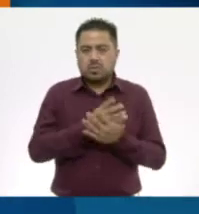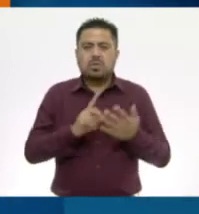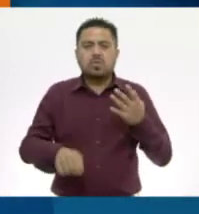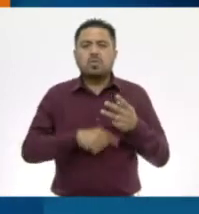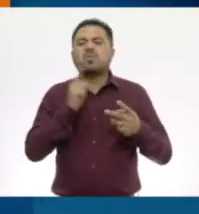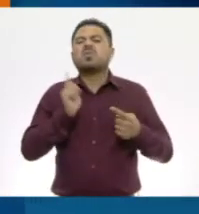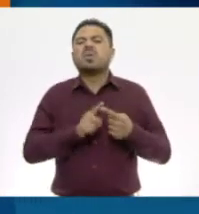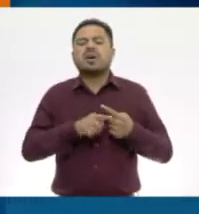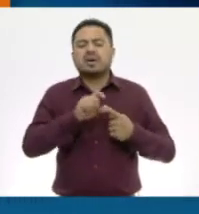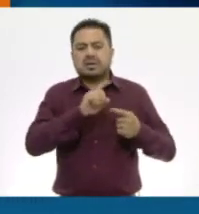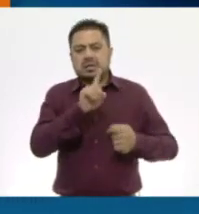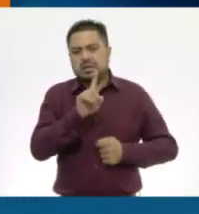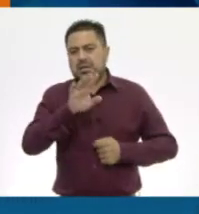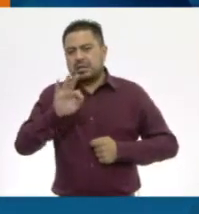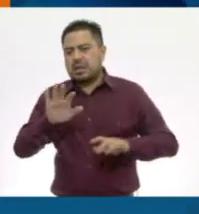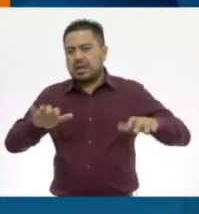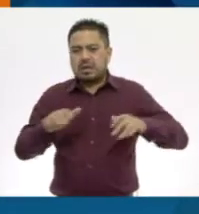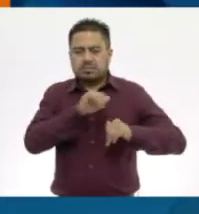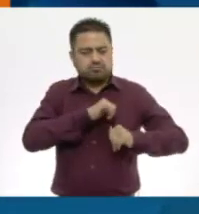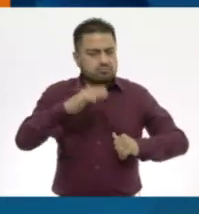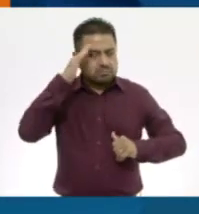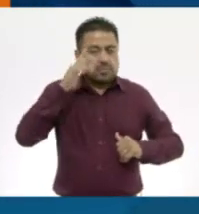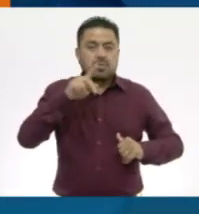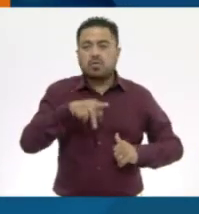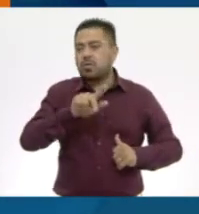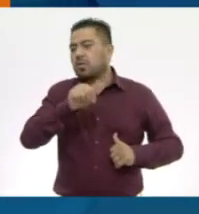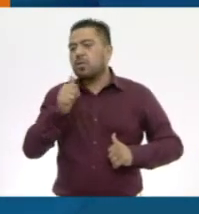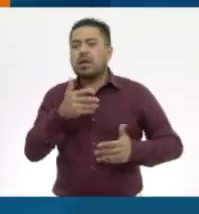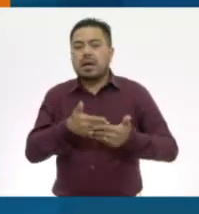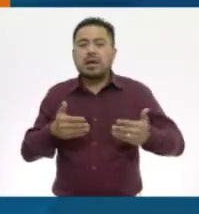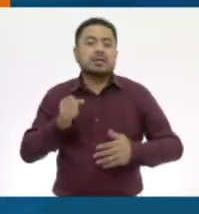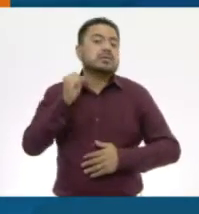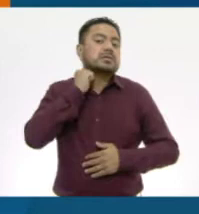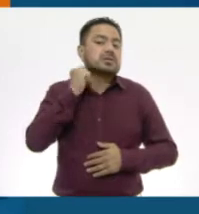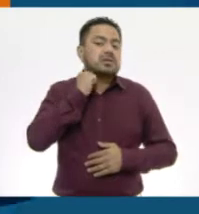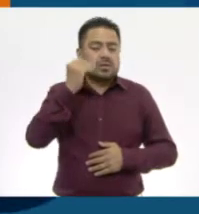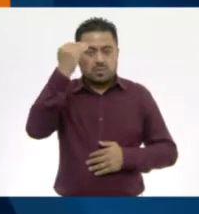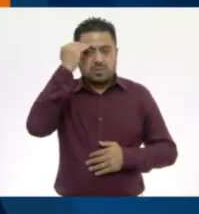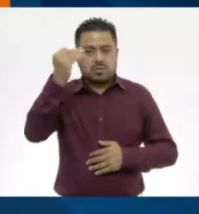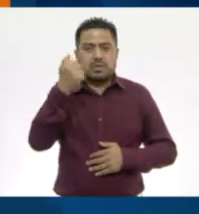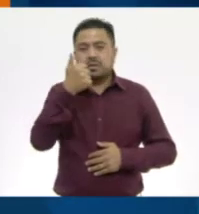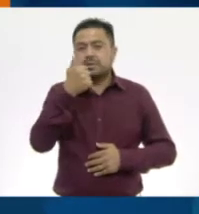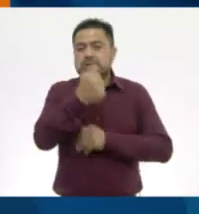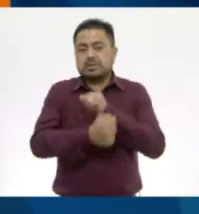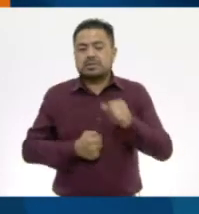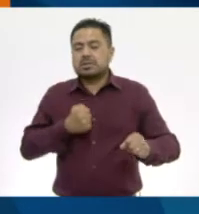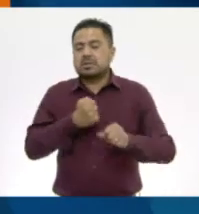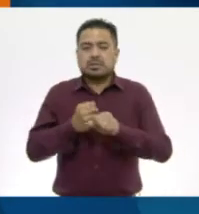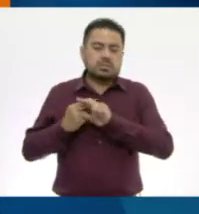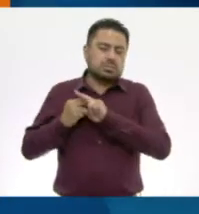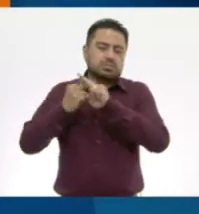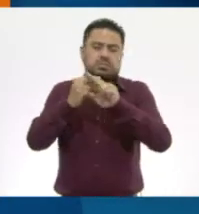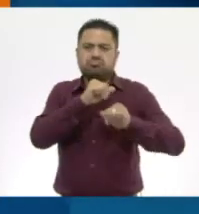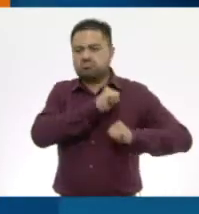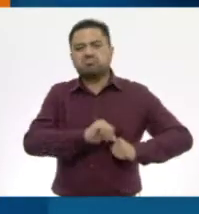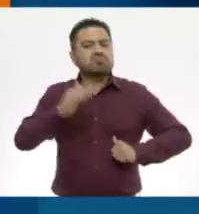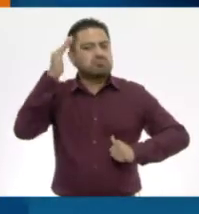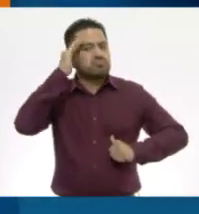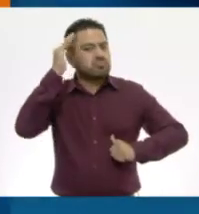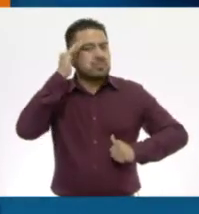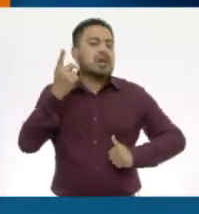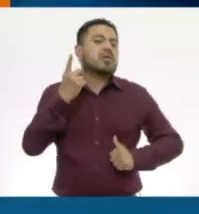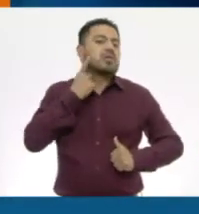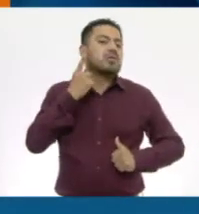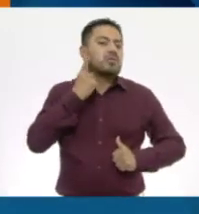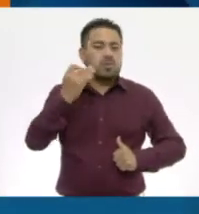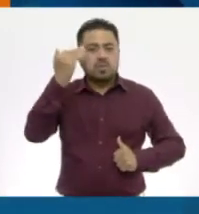federal. Otro más, en la actualidad, los senadores duran un periodo de 6 años en su cargo y los